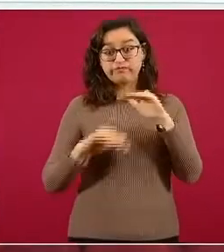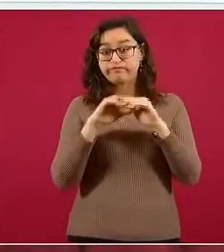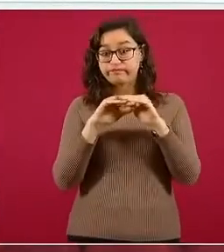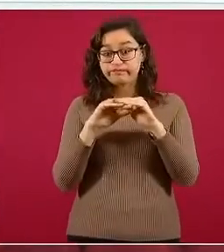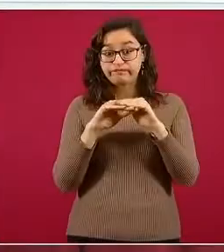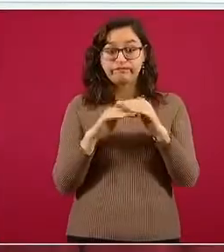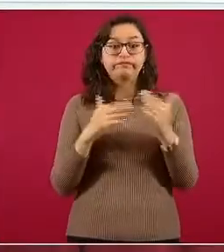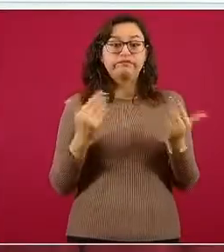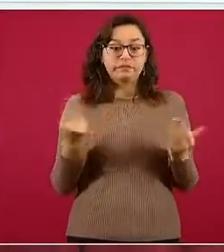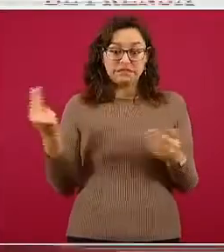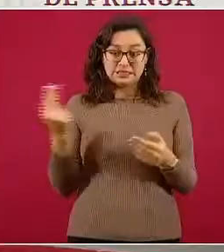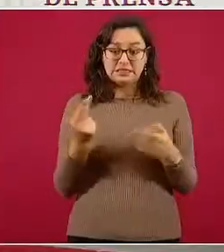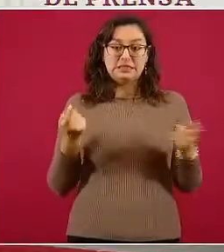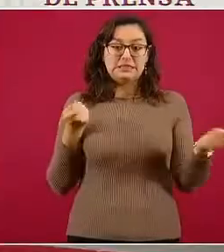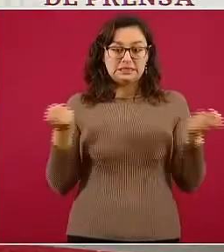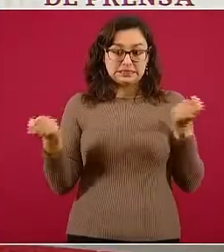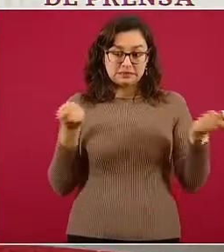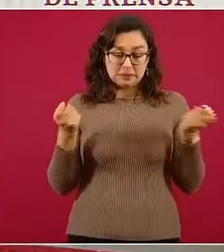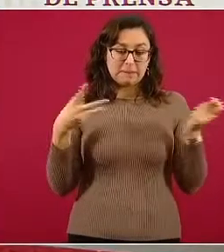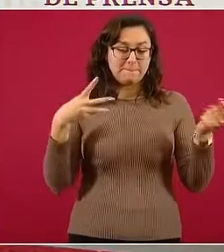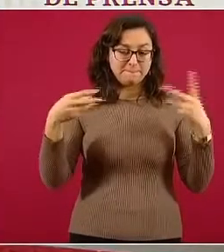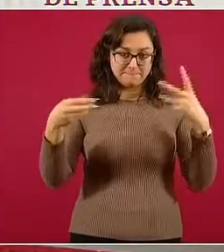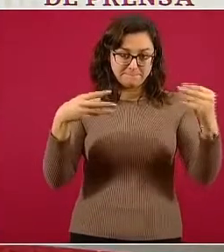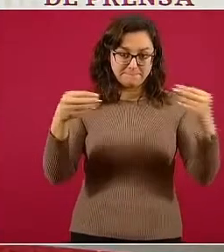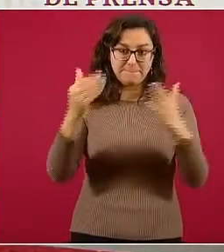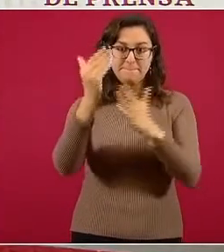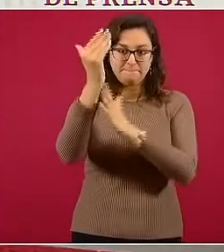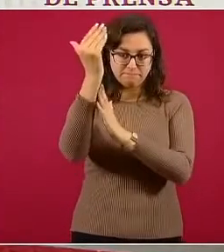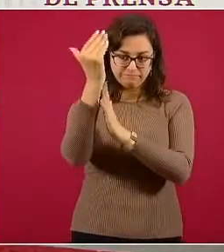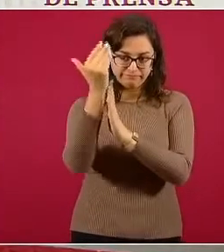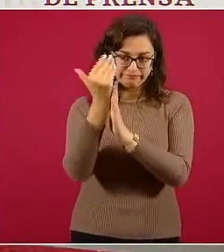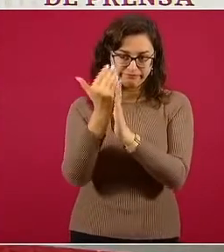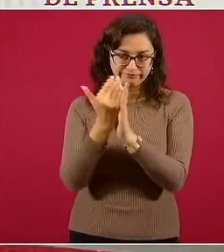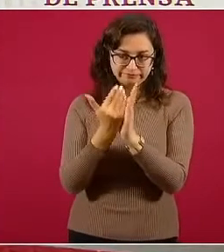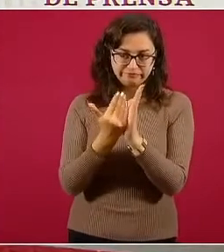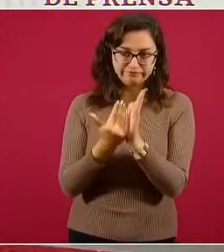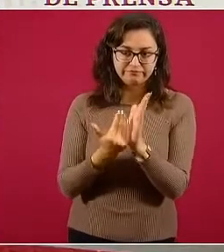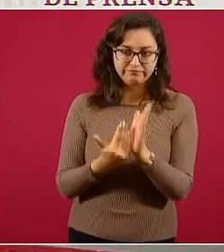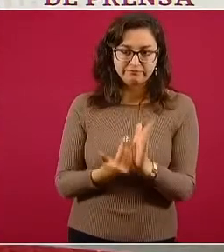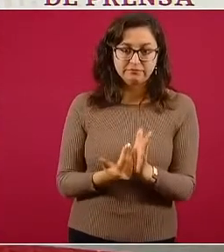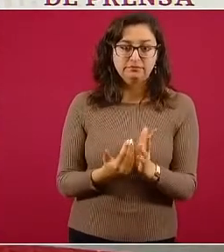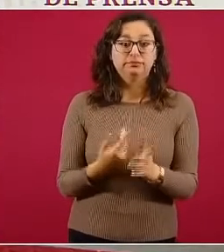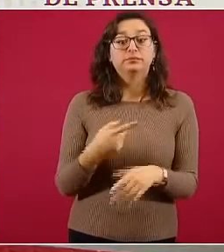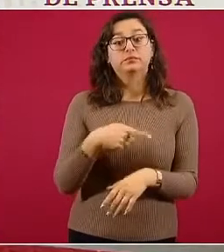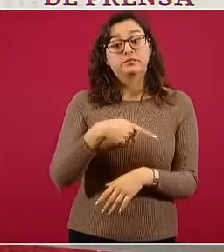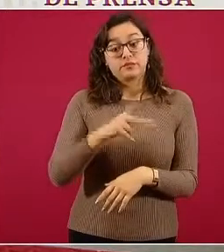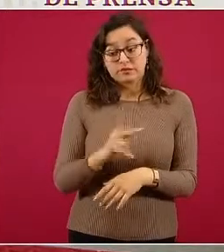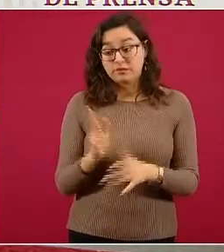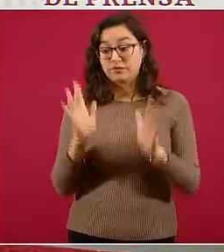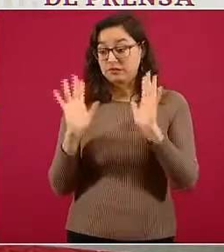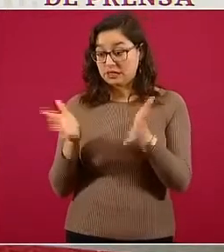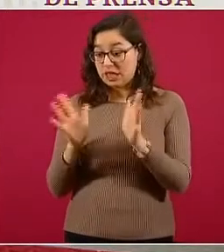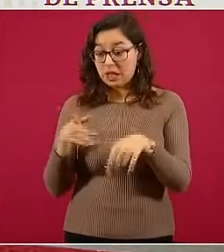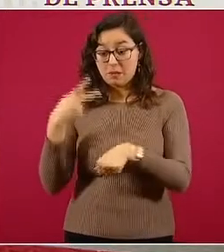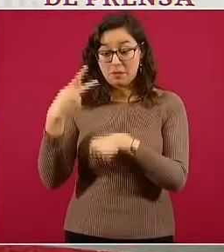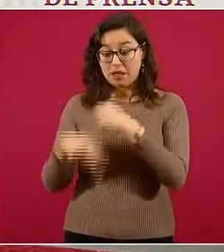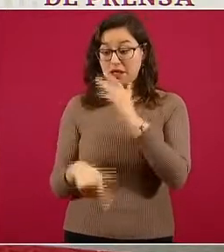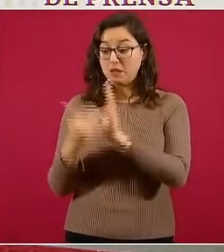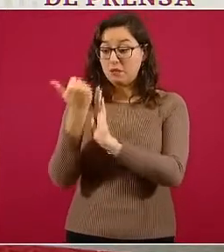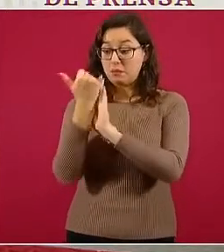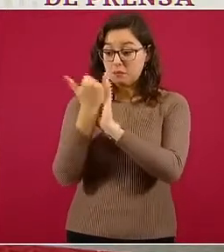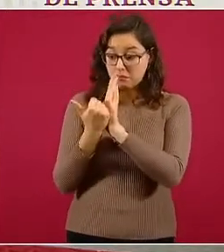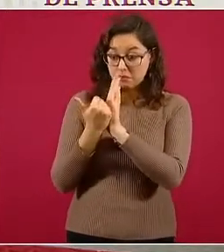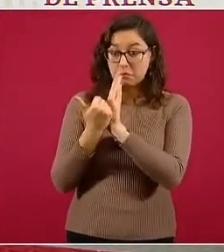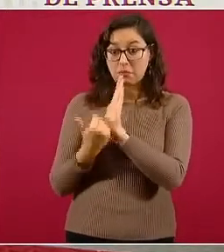controlar y disminuir la transmisión que nos permita disminuir estos niveles de riesgo. Y si estamos en niveles de riesgos medios o